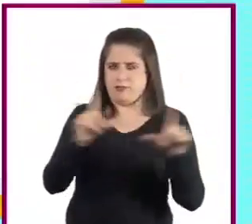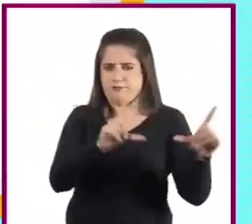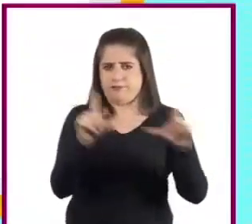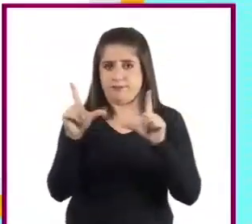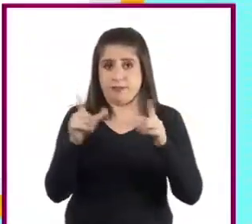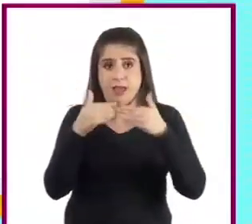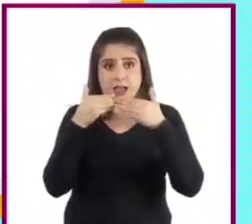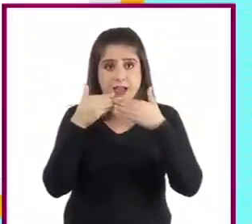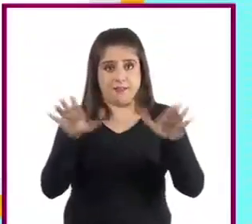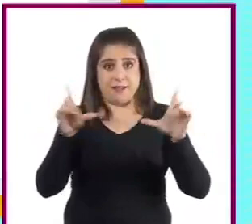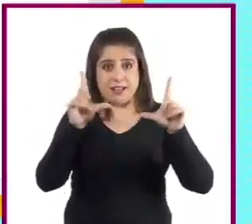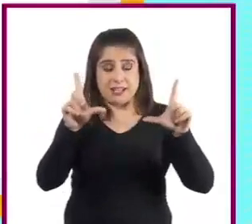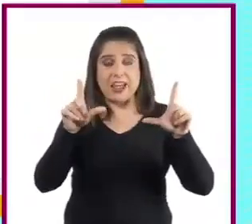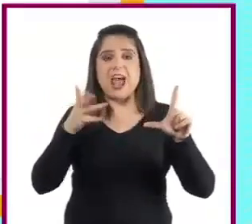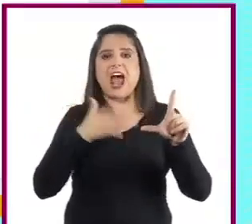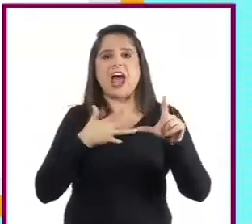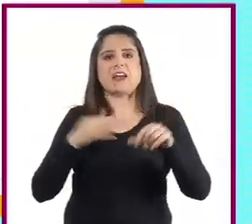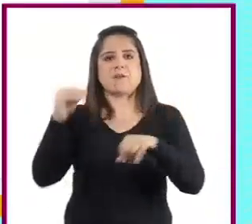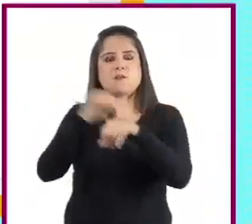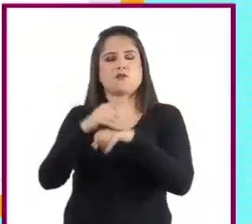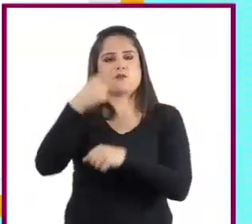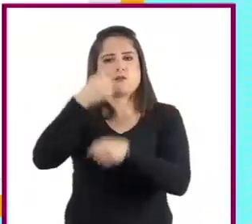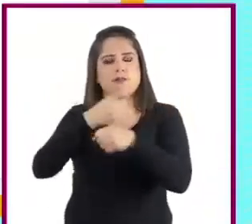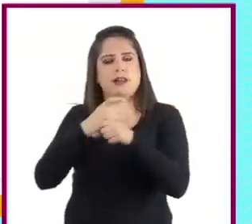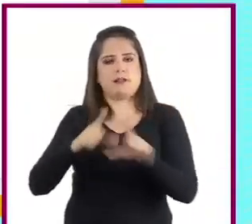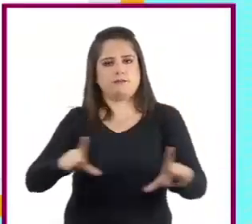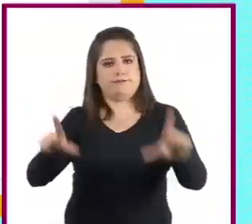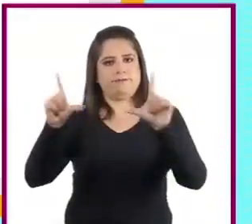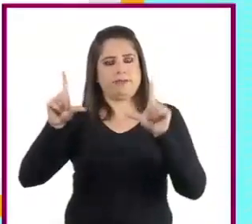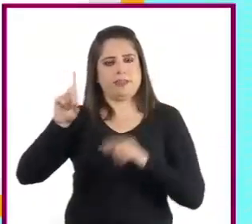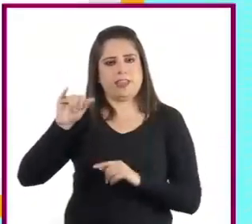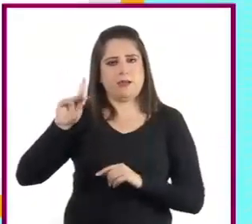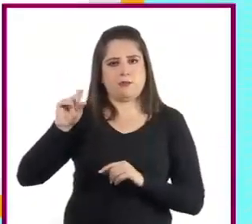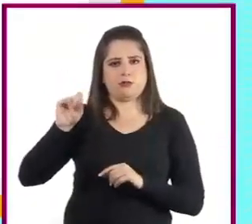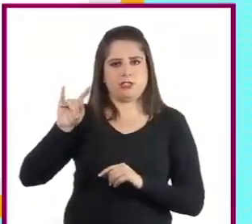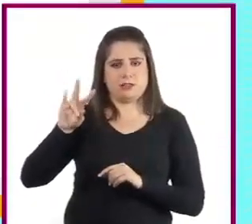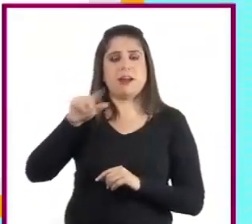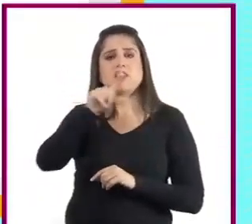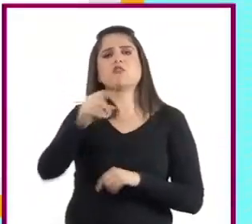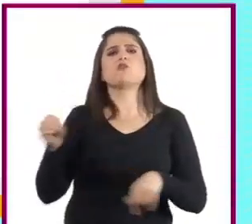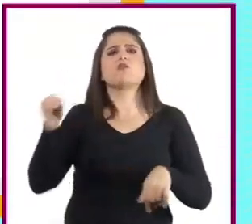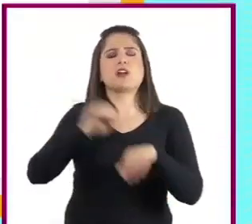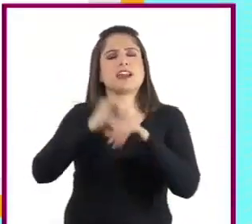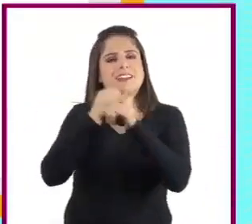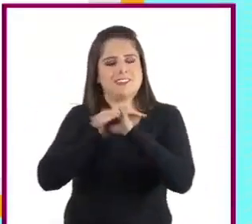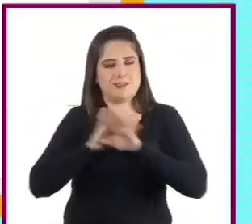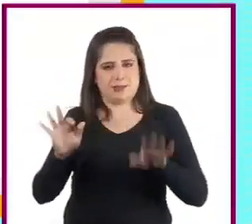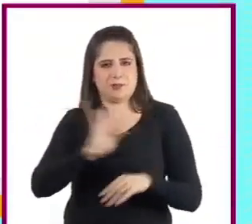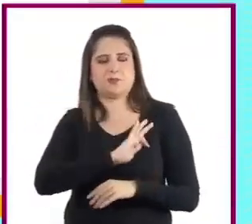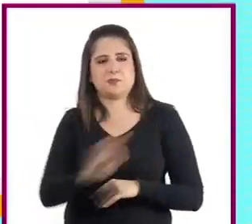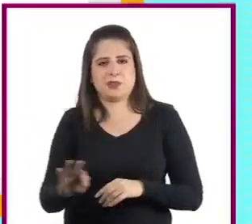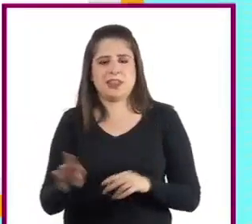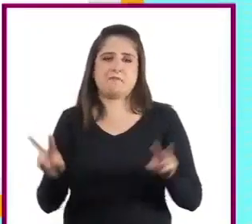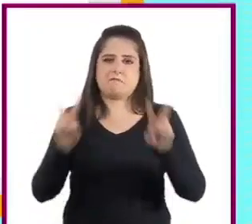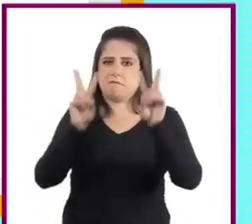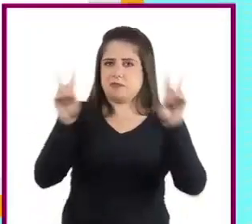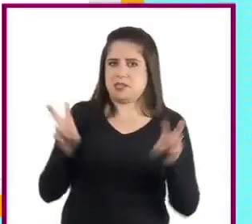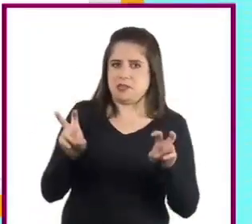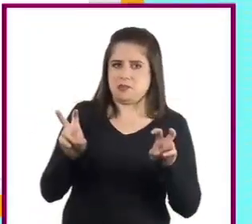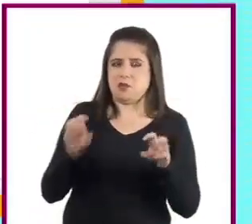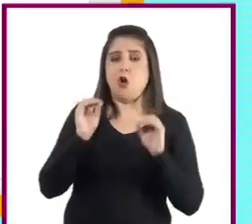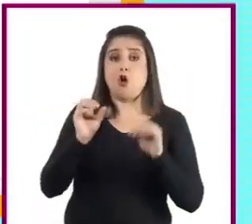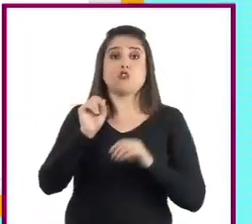Al abrir, se encuentra activa una primera diapositiva en la que podemos ingresar información, como el título o